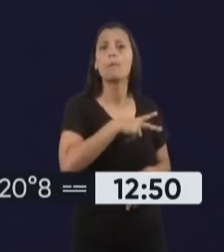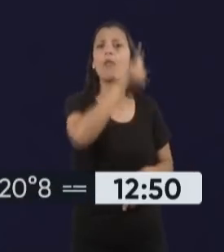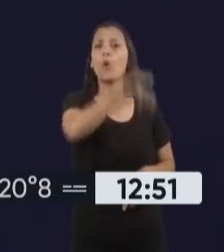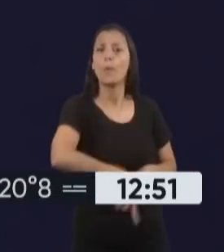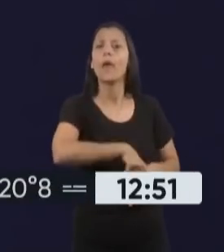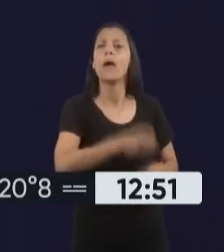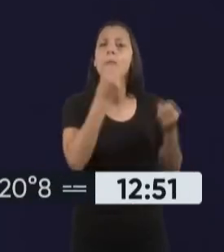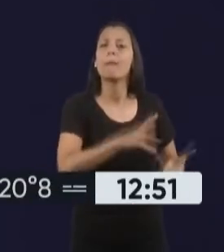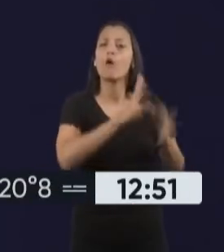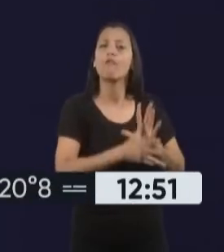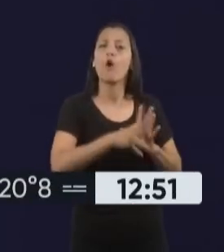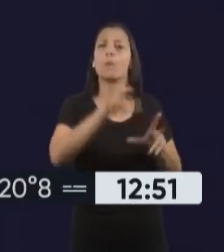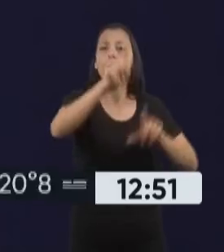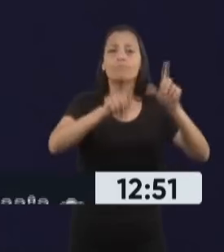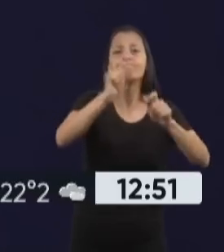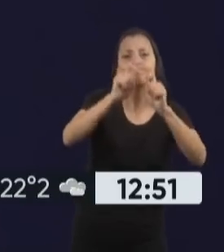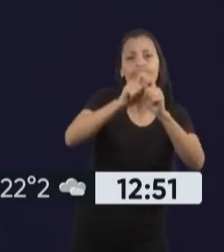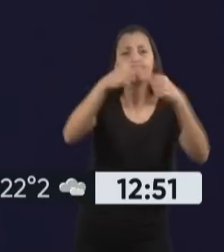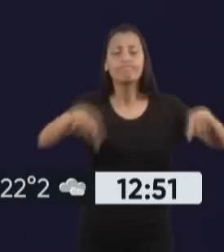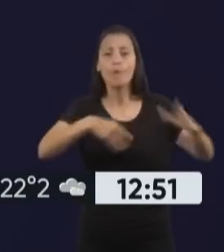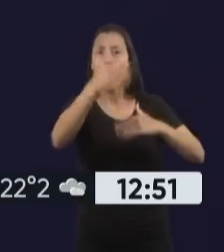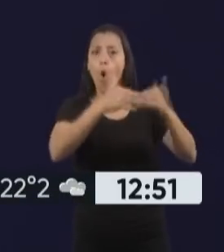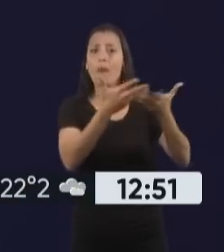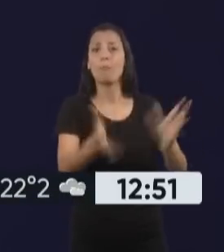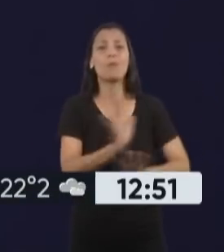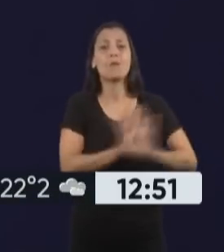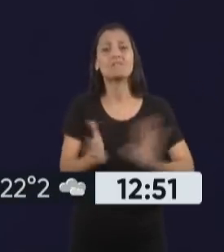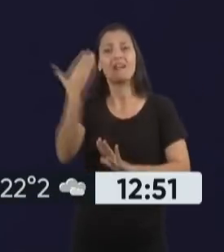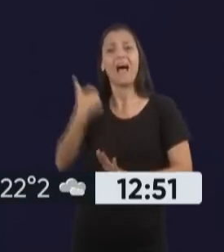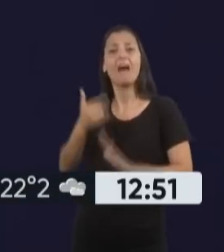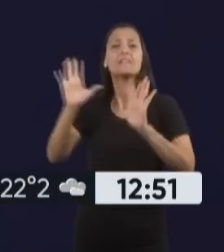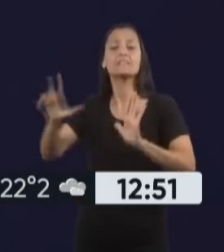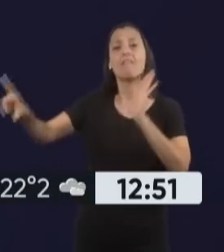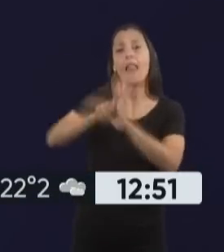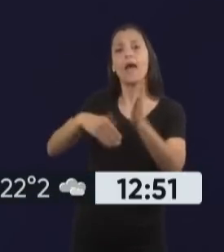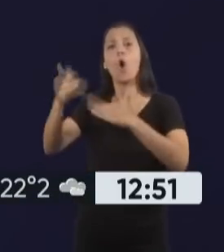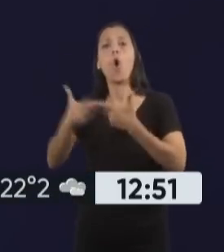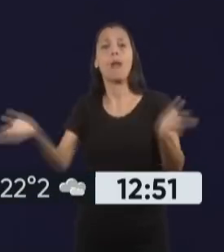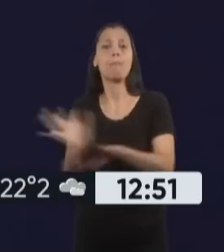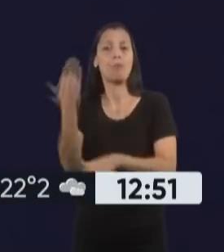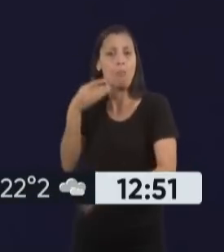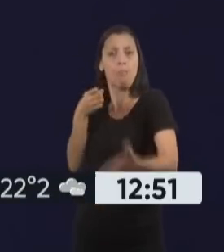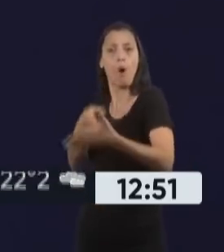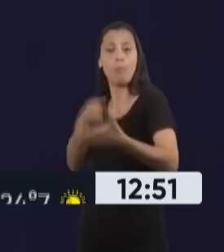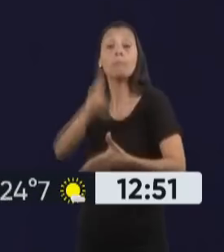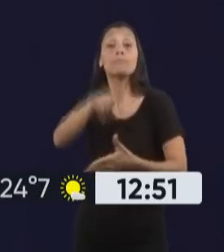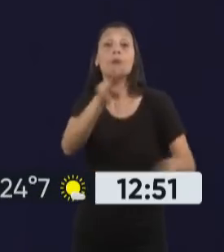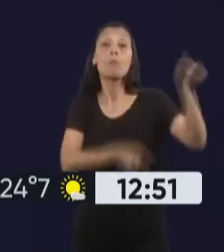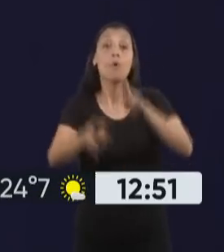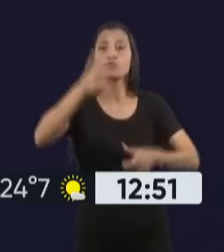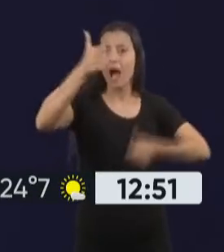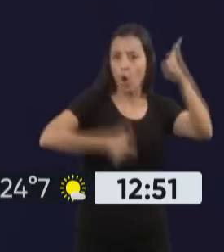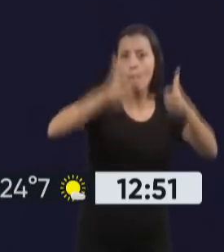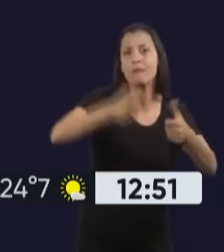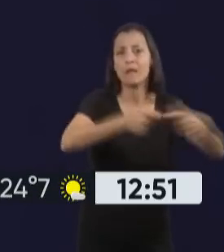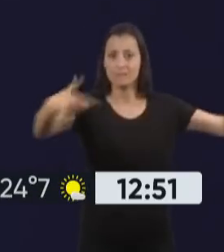la subcontratación de obras sin las restricciones que significaba la ley de obra pública. Más competencia en el mercado, por supuesto